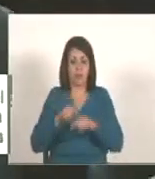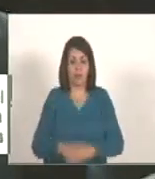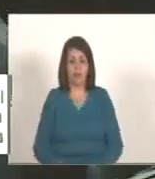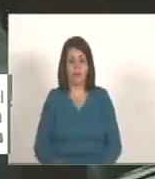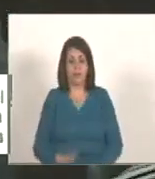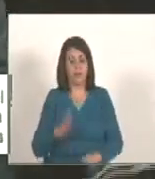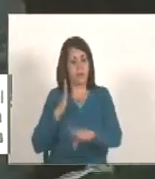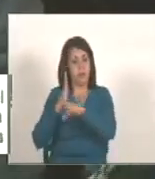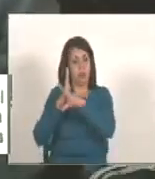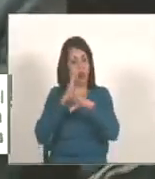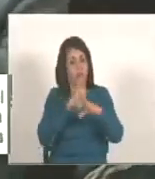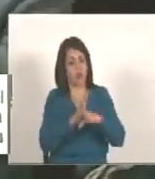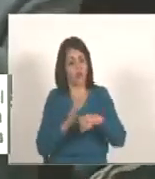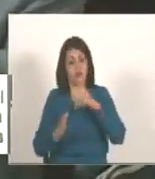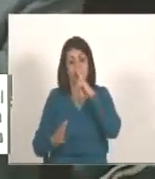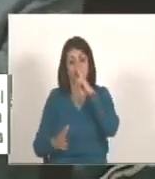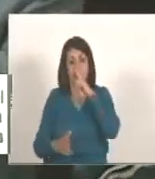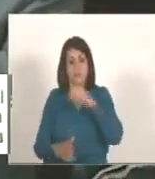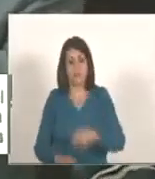de un bloqueo criminal.